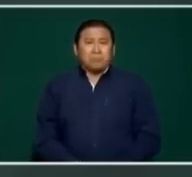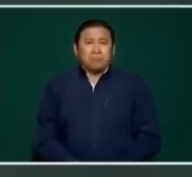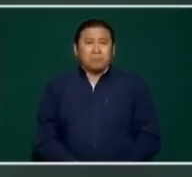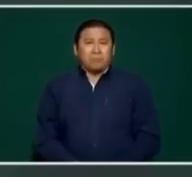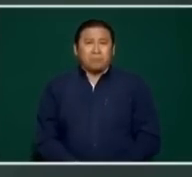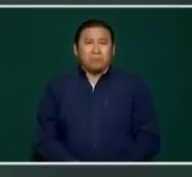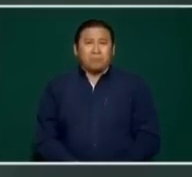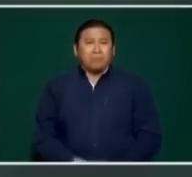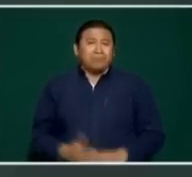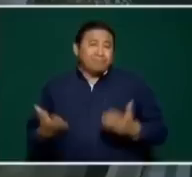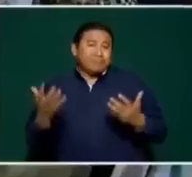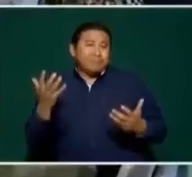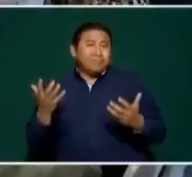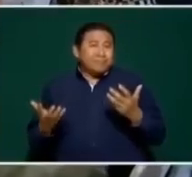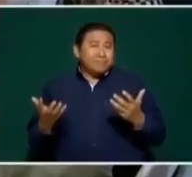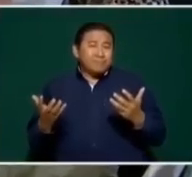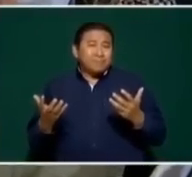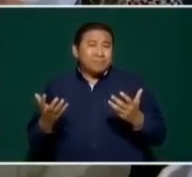Si son